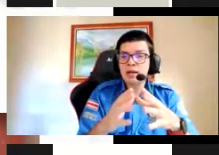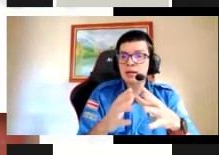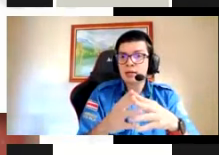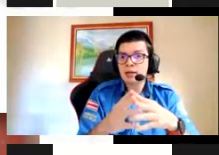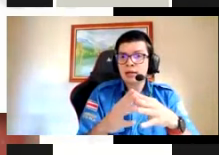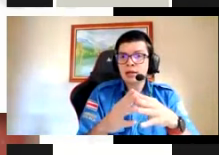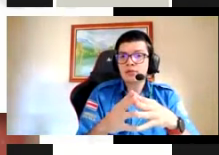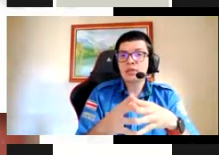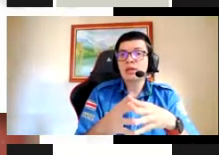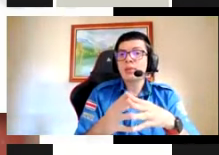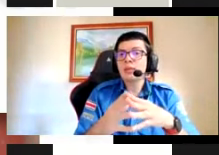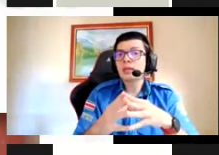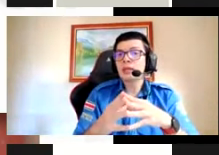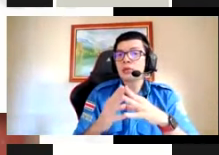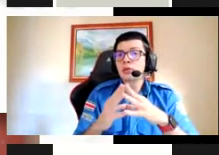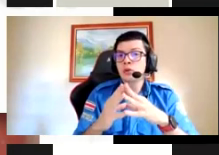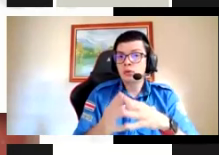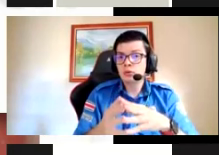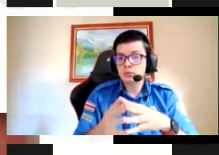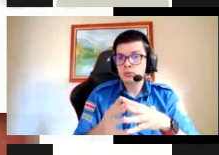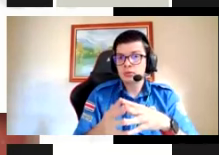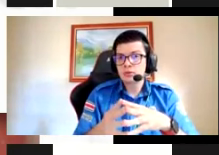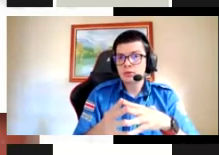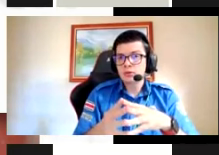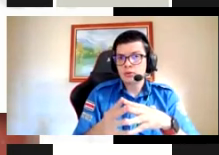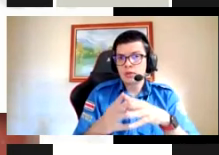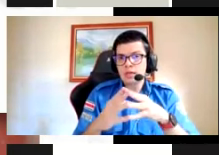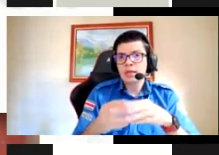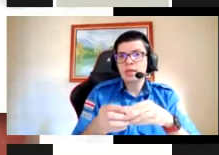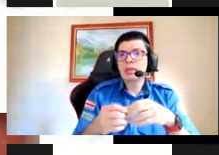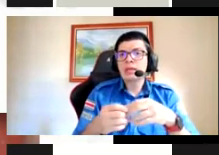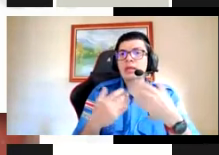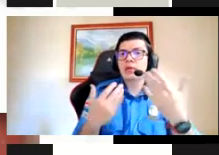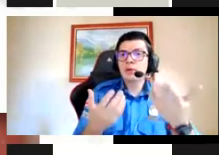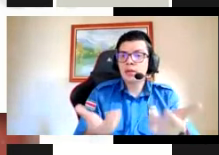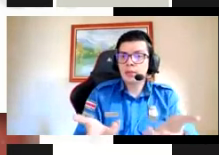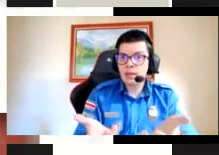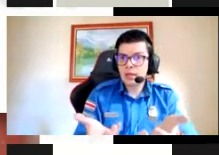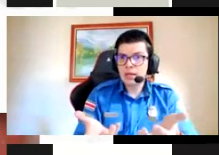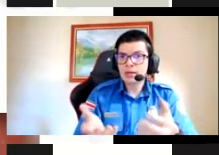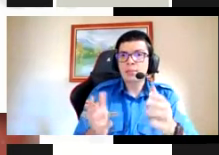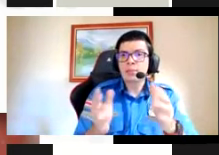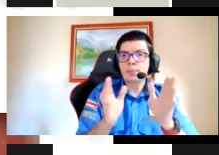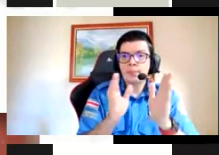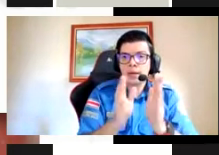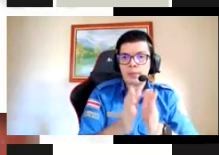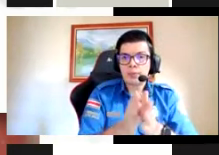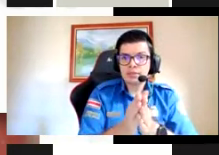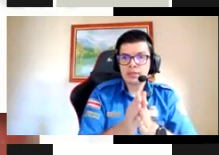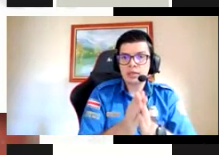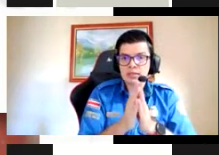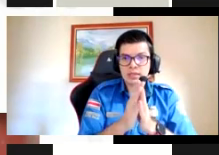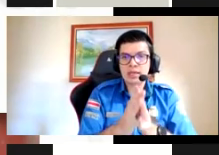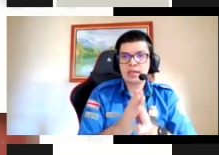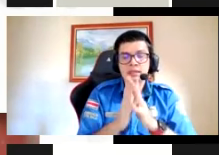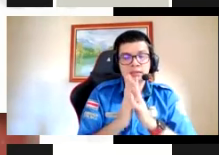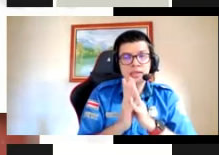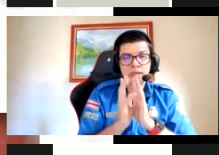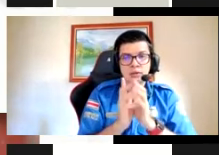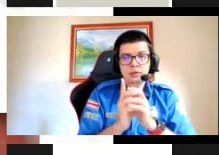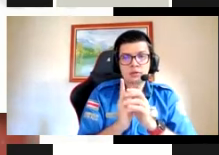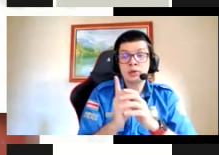general? Definitivamente no. ¿Ok? ¿Qué tiene que cumplir una manguera para poder ser utilizada